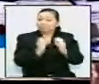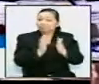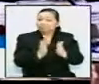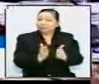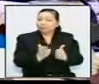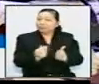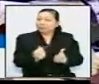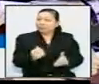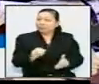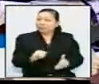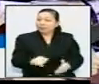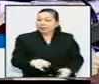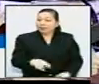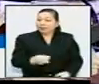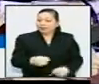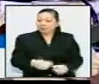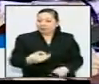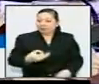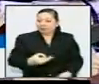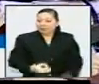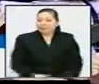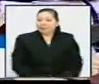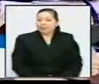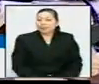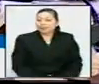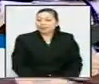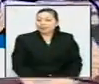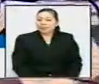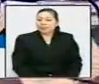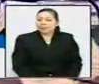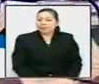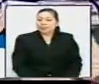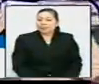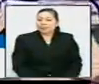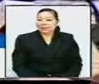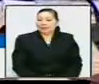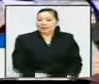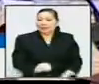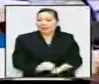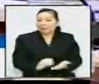la tasa de interés y la fecha de cierre financiero. Ok, eso lo